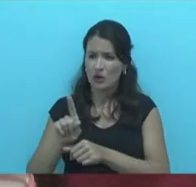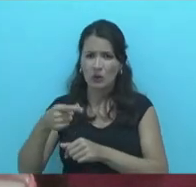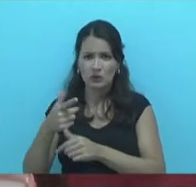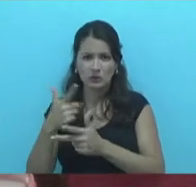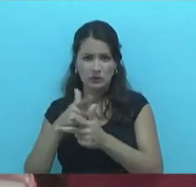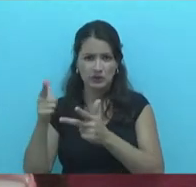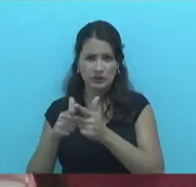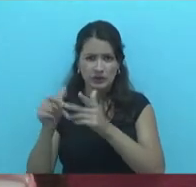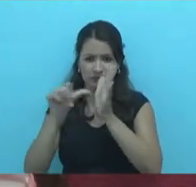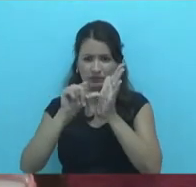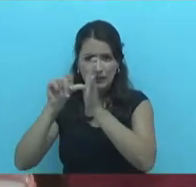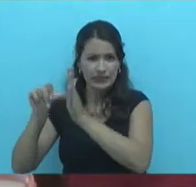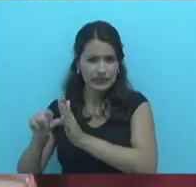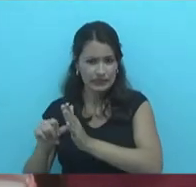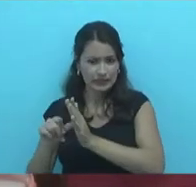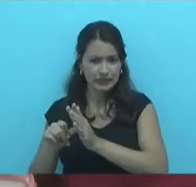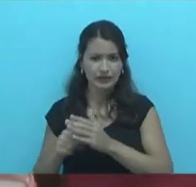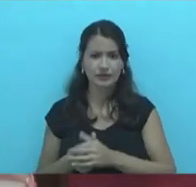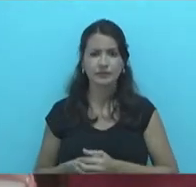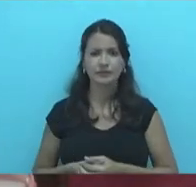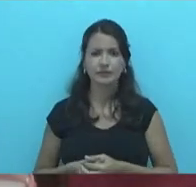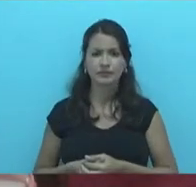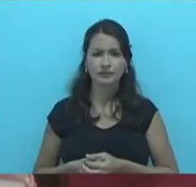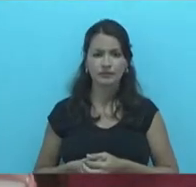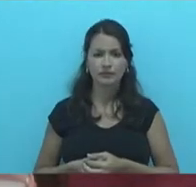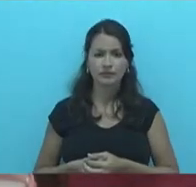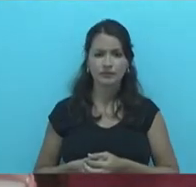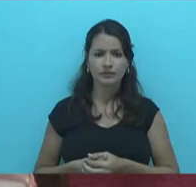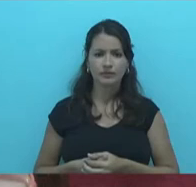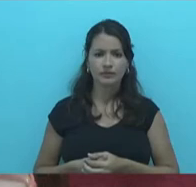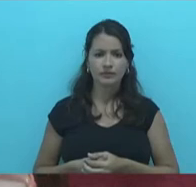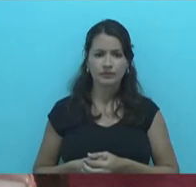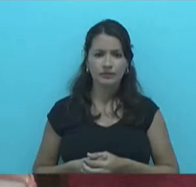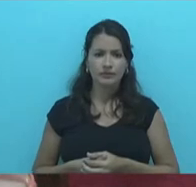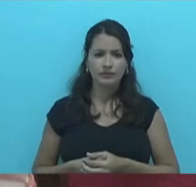de Estados Unidos en la doctrina Monroe,